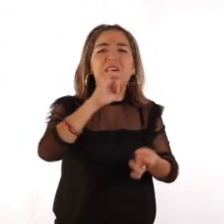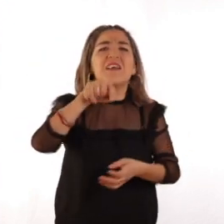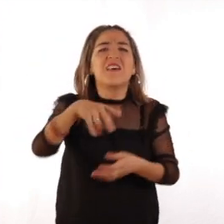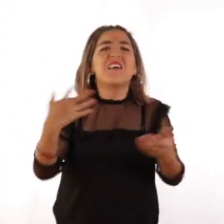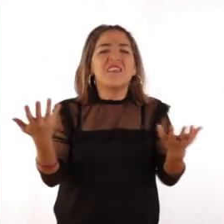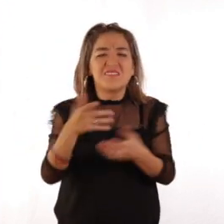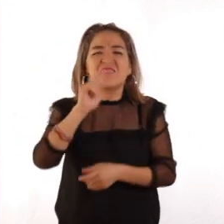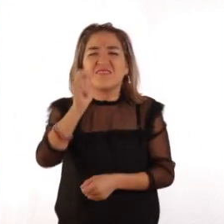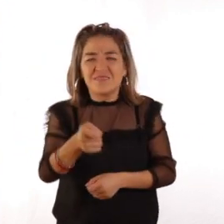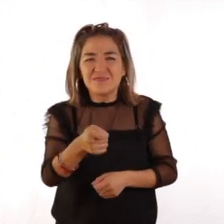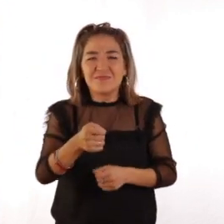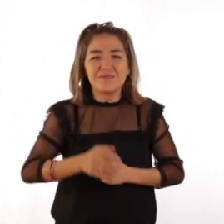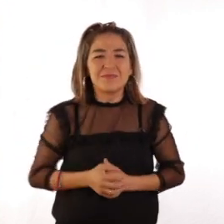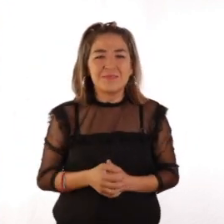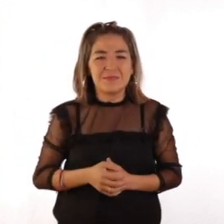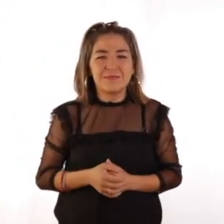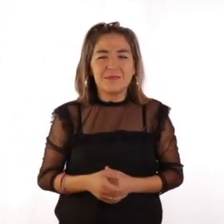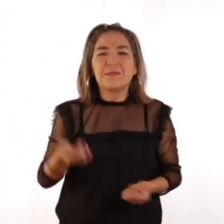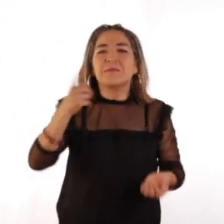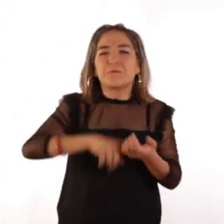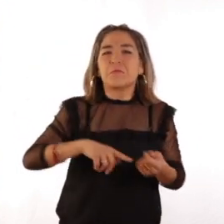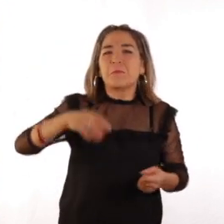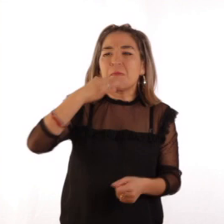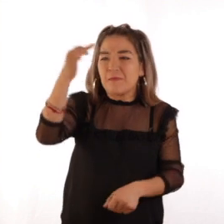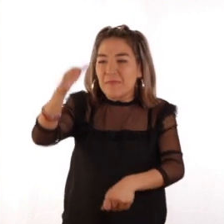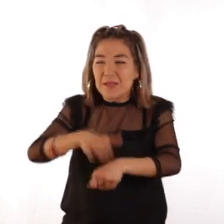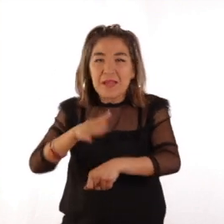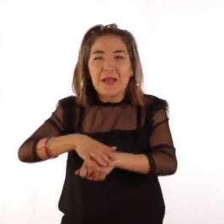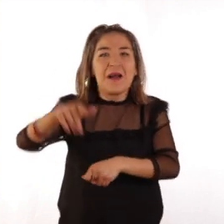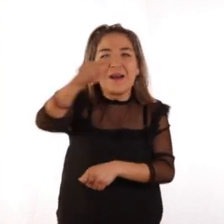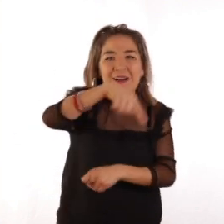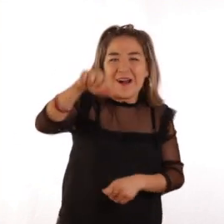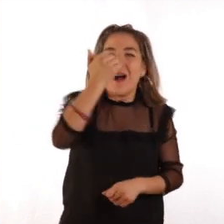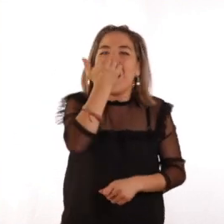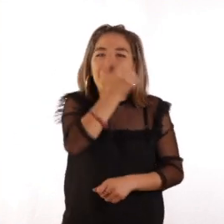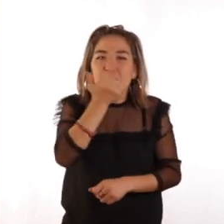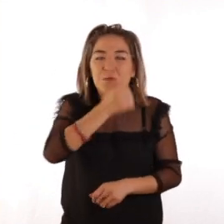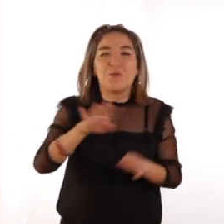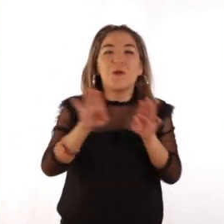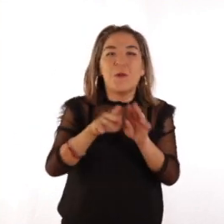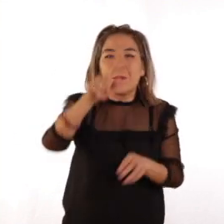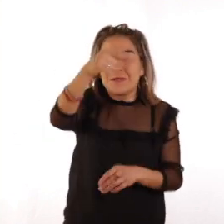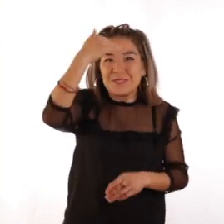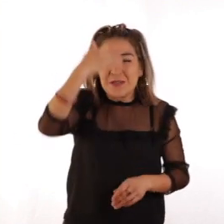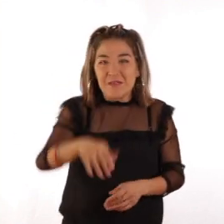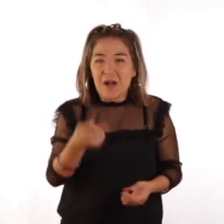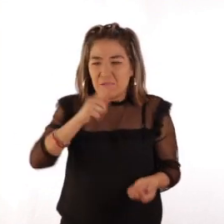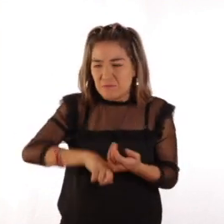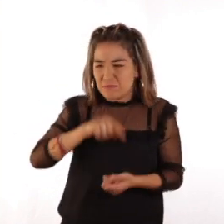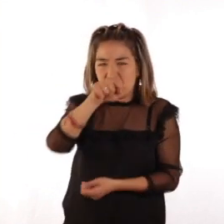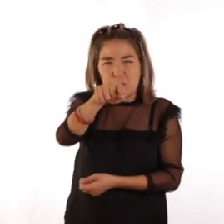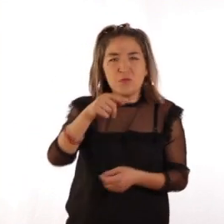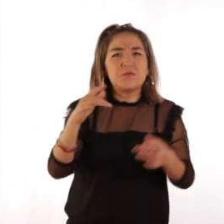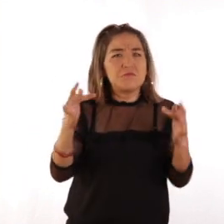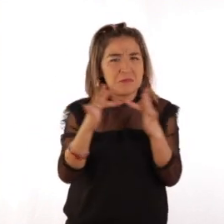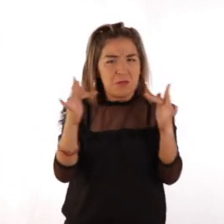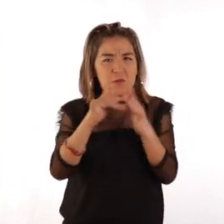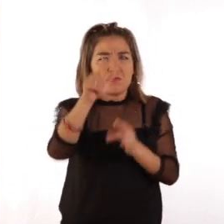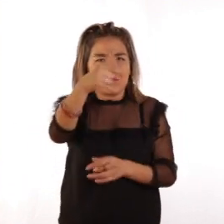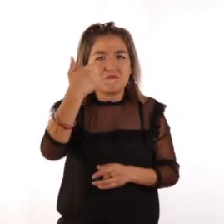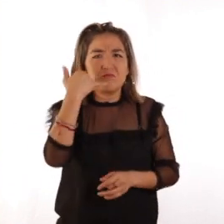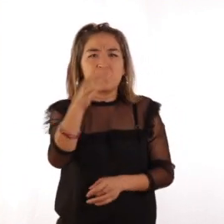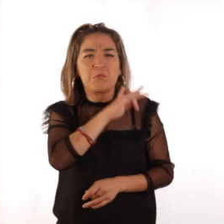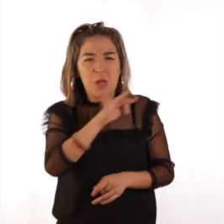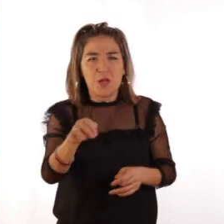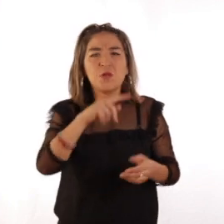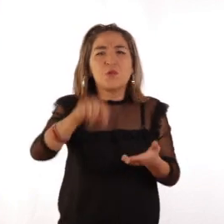a cualquiera de nuestros alumnos que nos están escuchando y viendo. En su celular los pueden